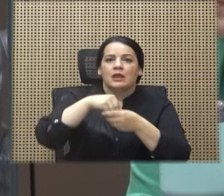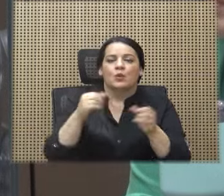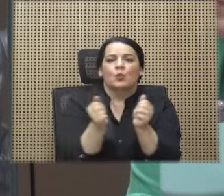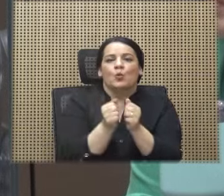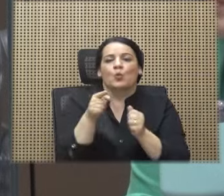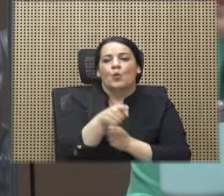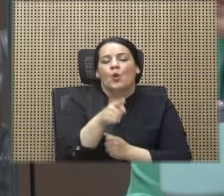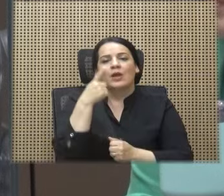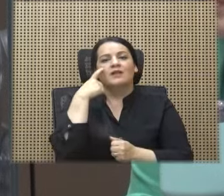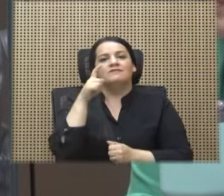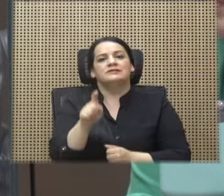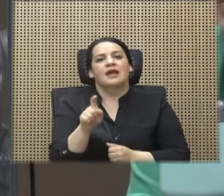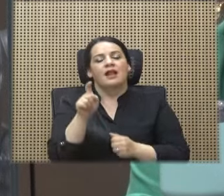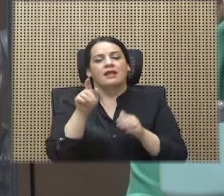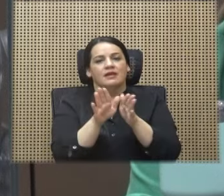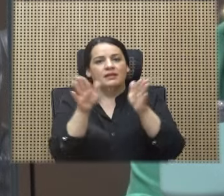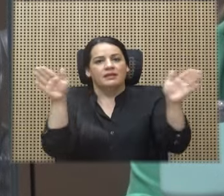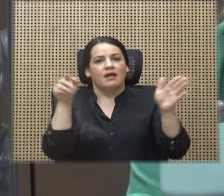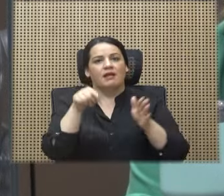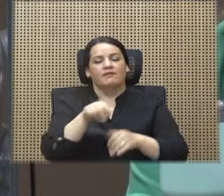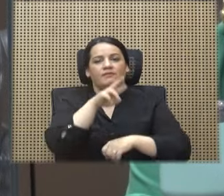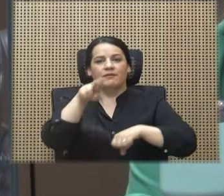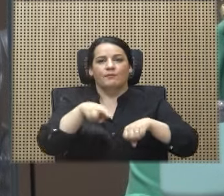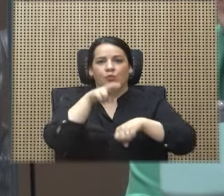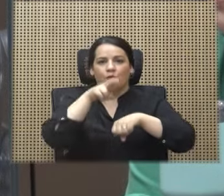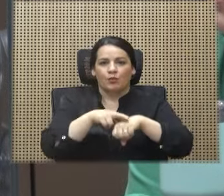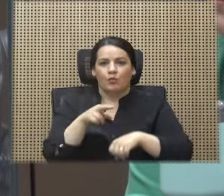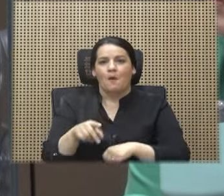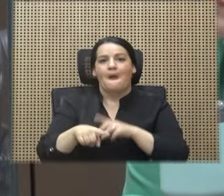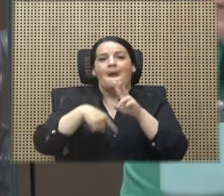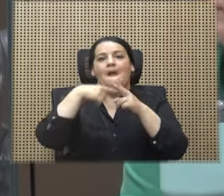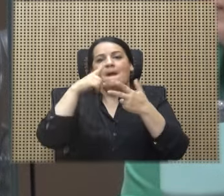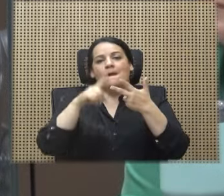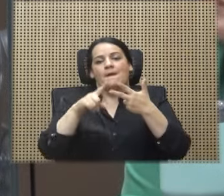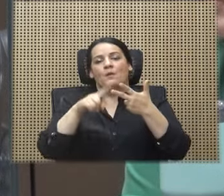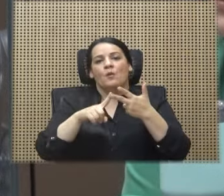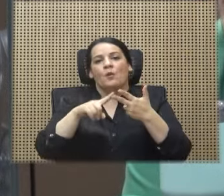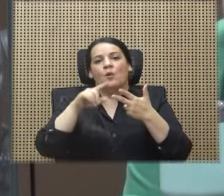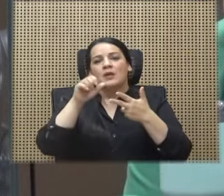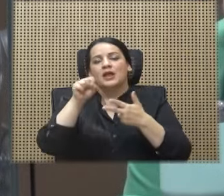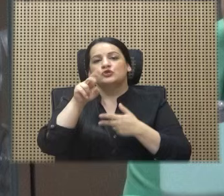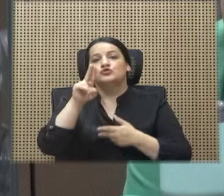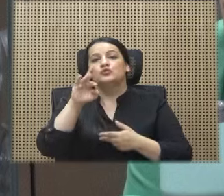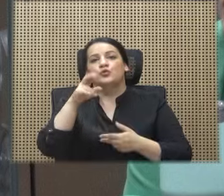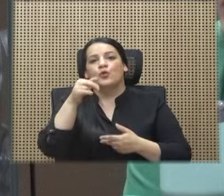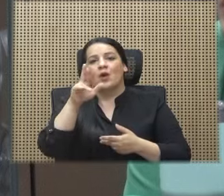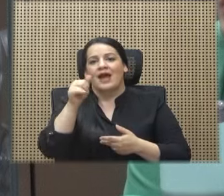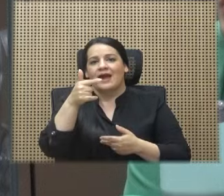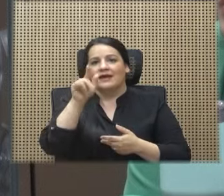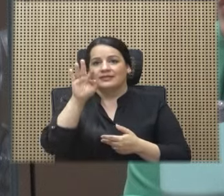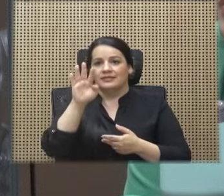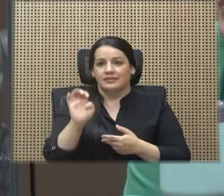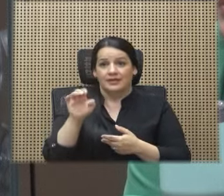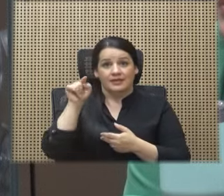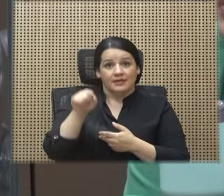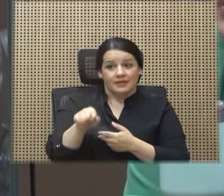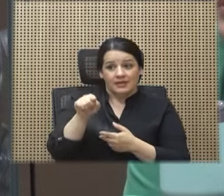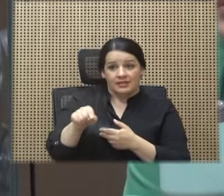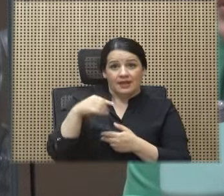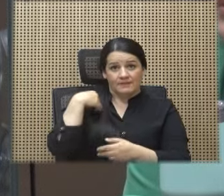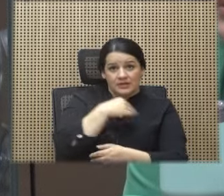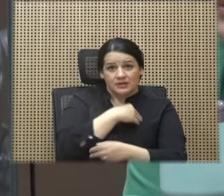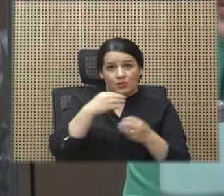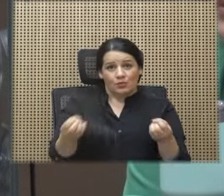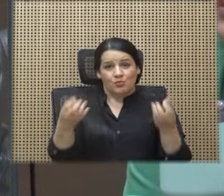intégral general de la república con el subrogante del Ministerio Público incluso